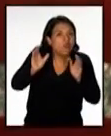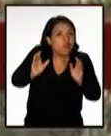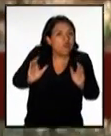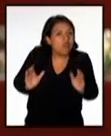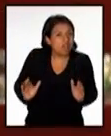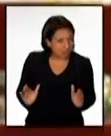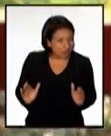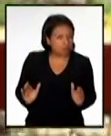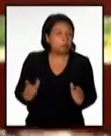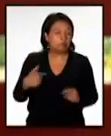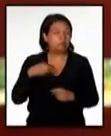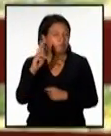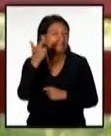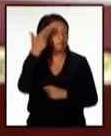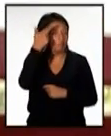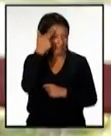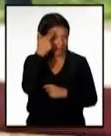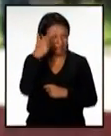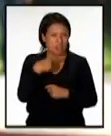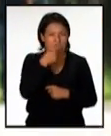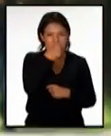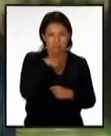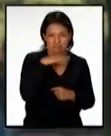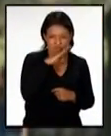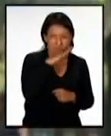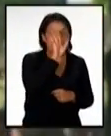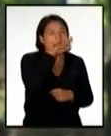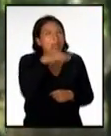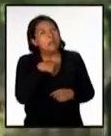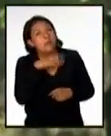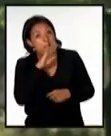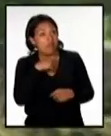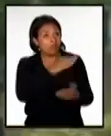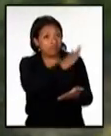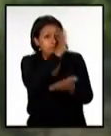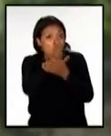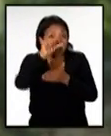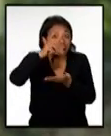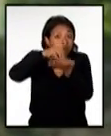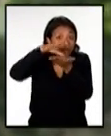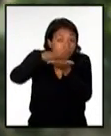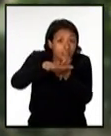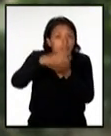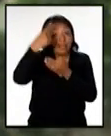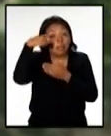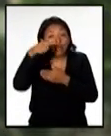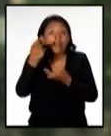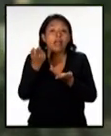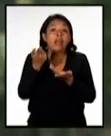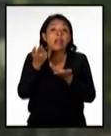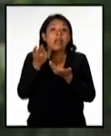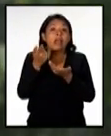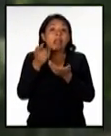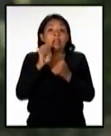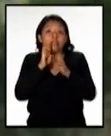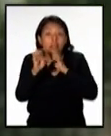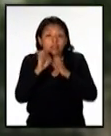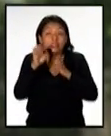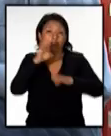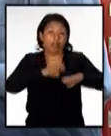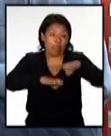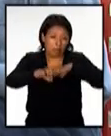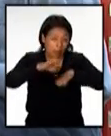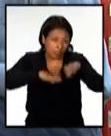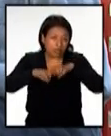acuerdo que pues sí, me acuerdo que le decía a mi mamá, mami, voy hoy ya tengo citas en tal